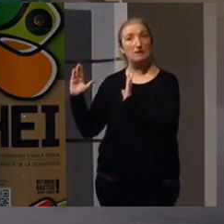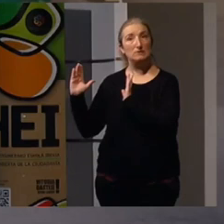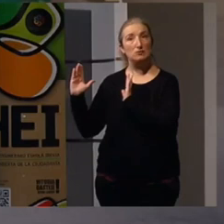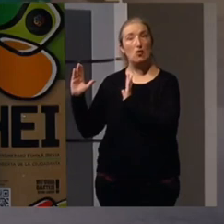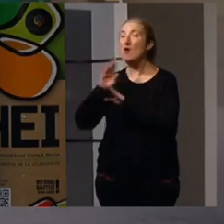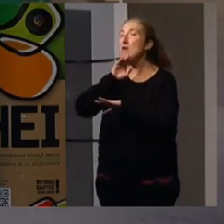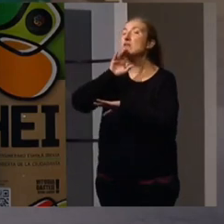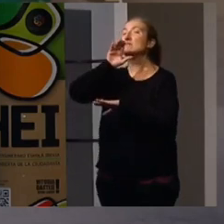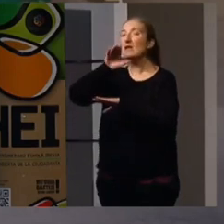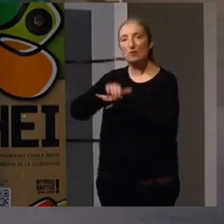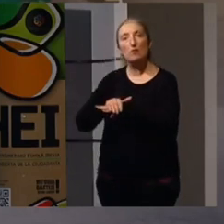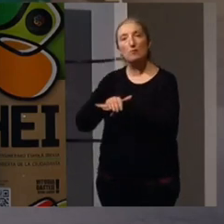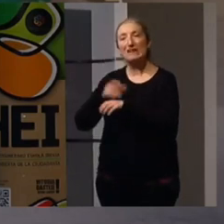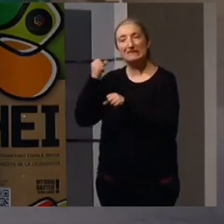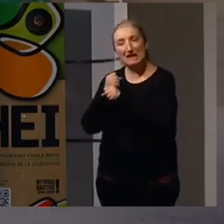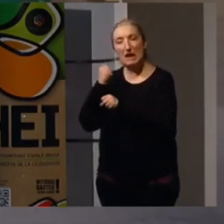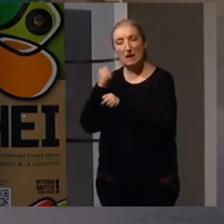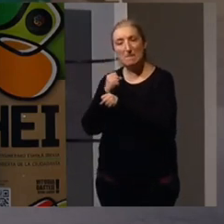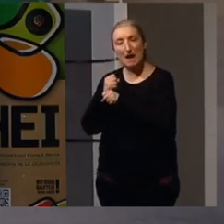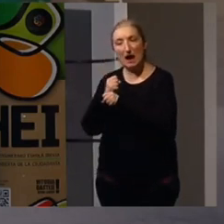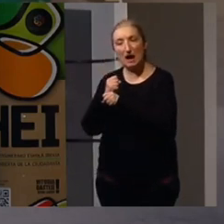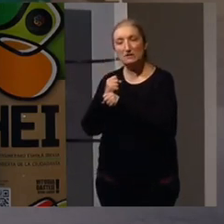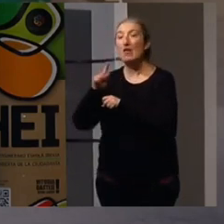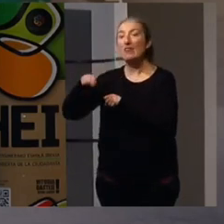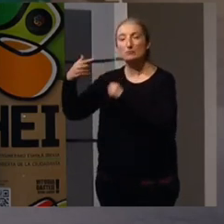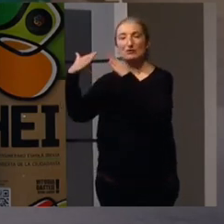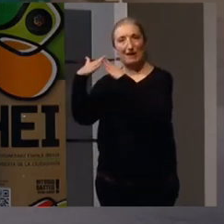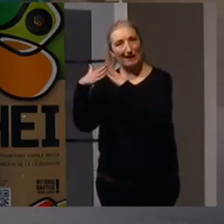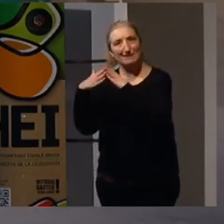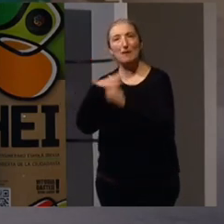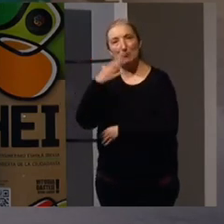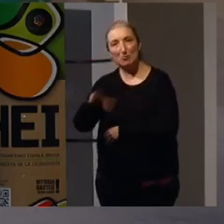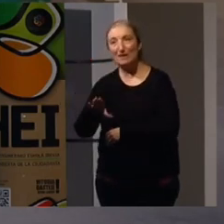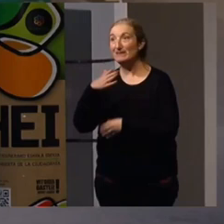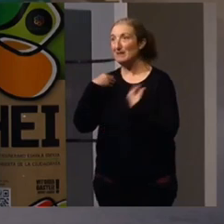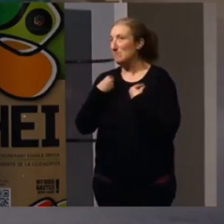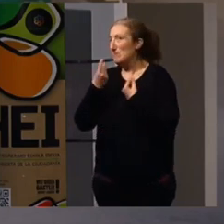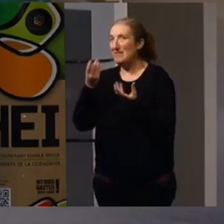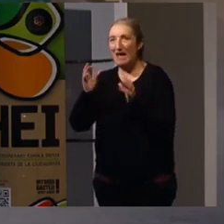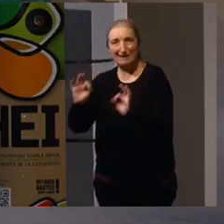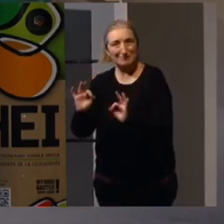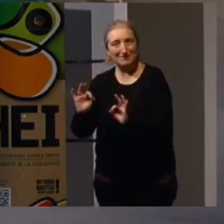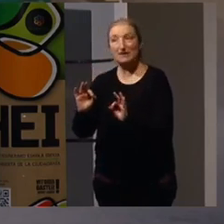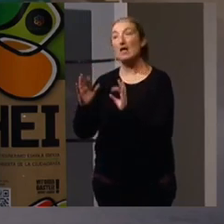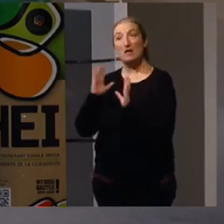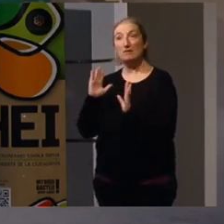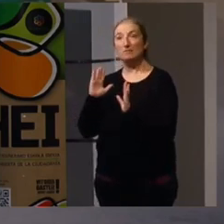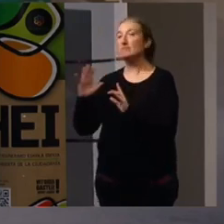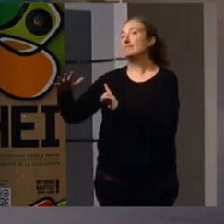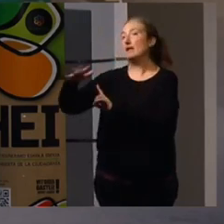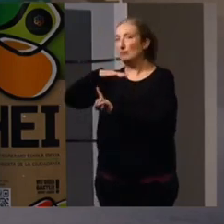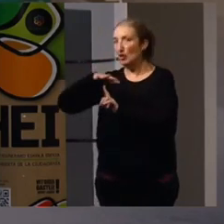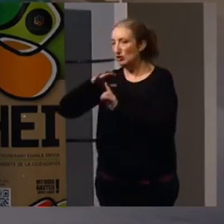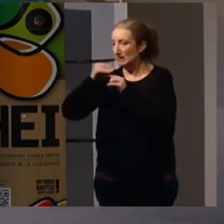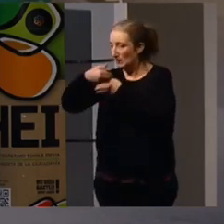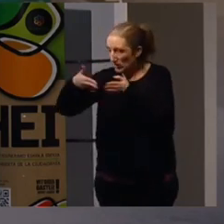sí que se cumplía la premisa de que si trabajas vas a poder tener una casa y vas a poder tener un proyecto vital. Ojo que es un proyecto vital muy circunscrito y